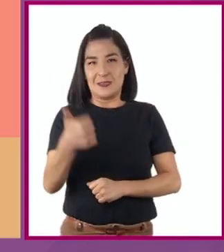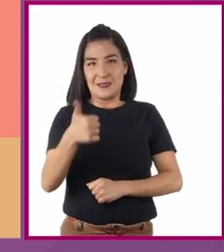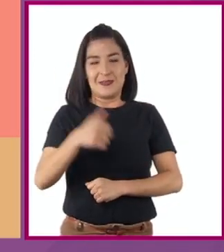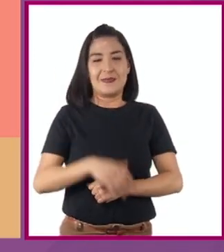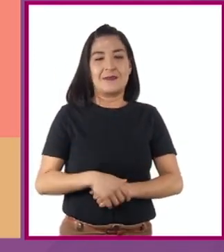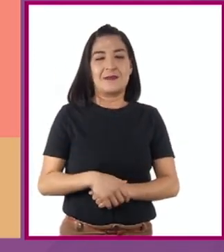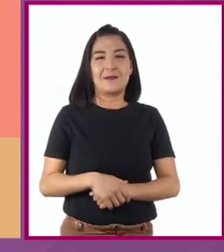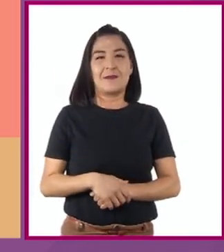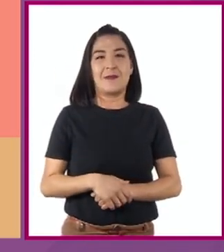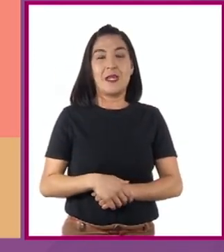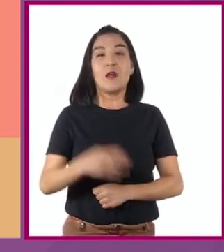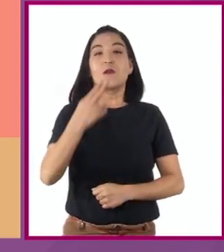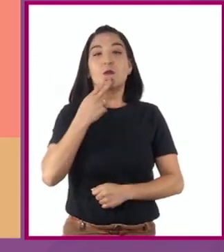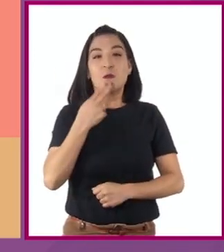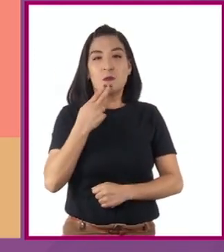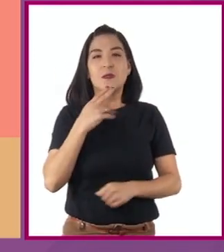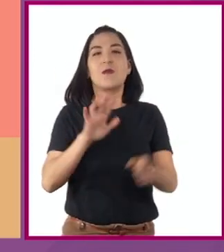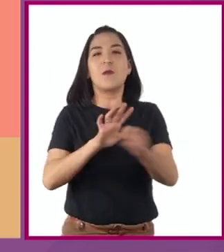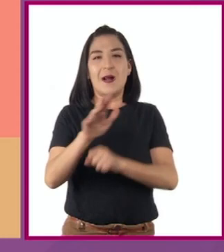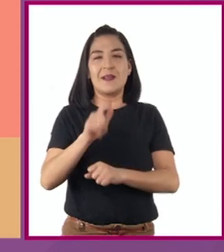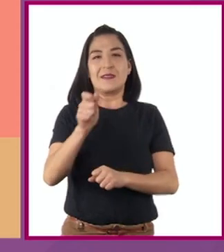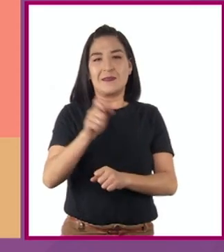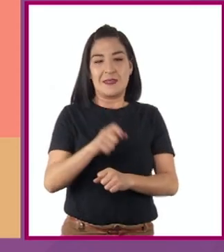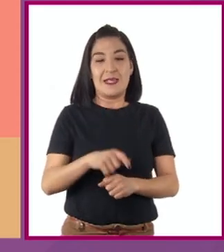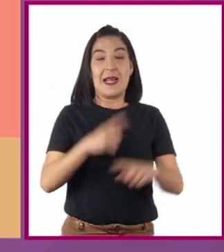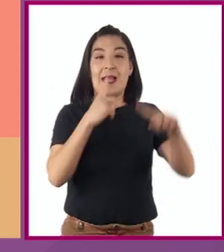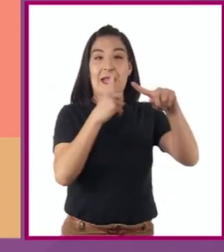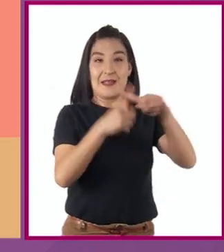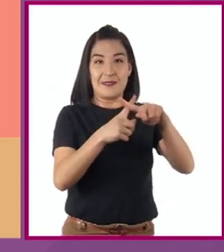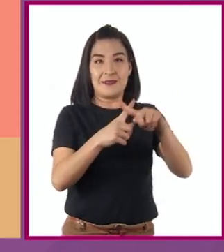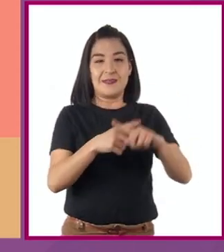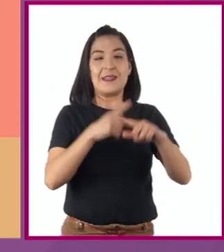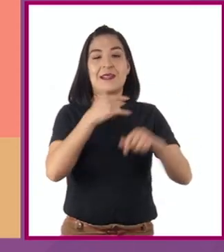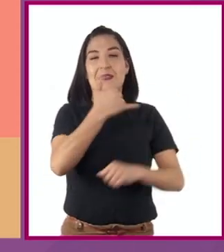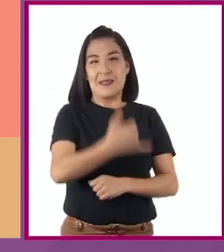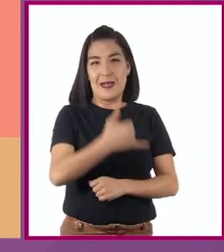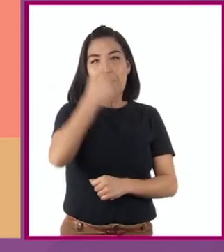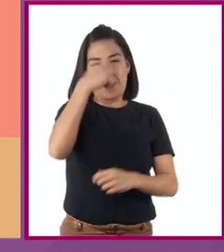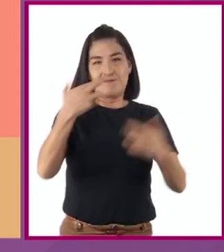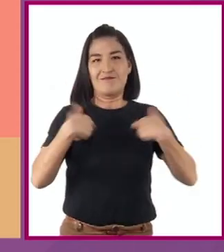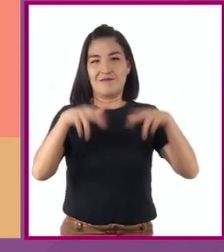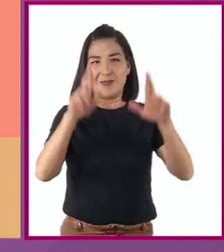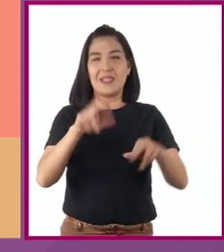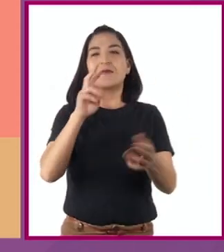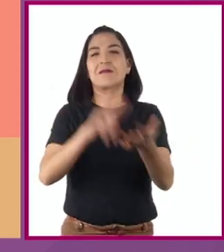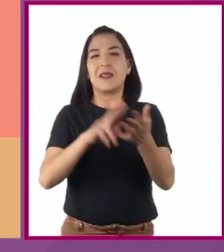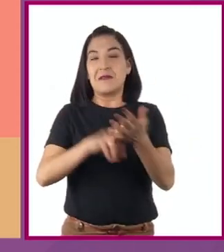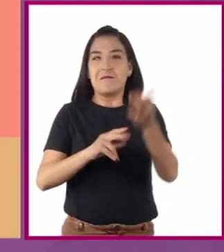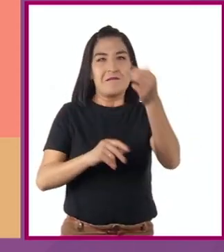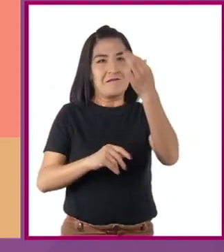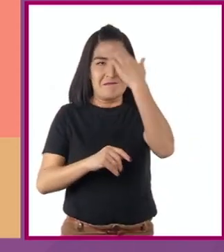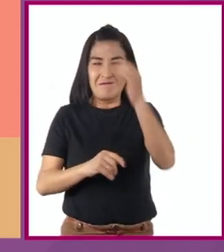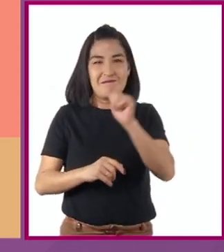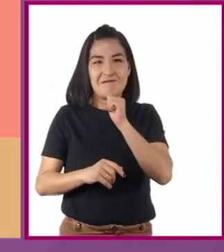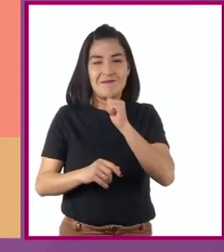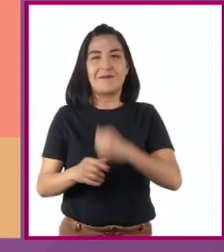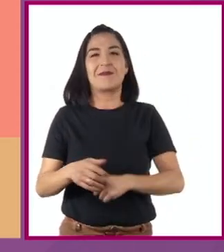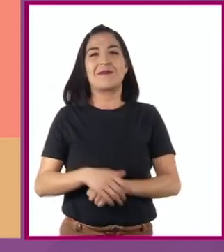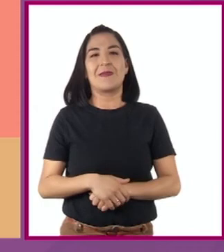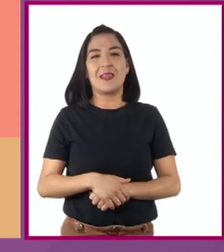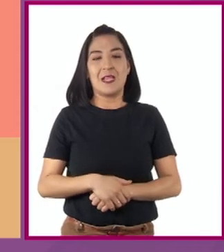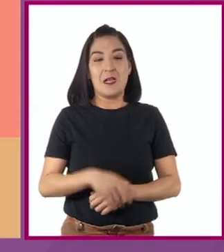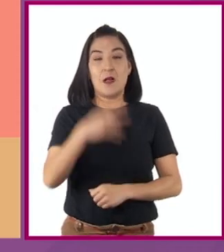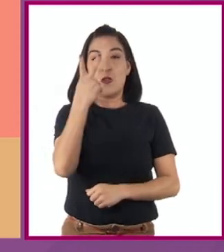29,256. Utilizaremos las literales X y Y para representar los valores desconocidos.